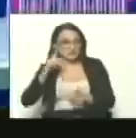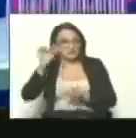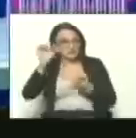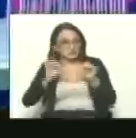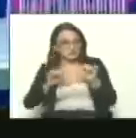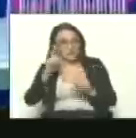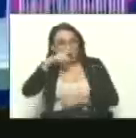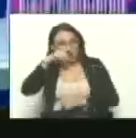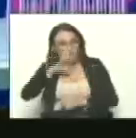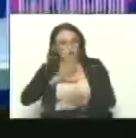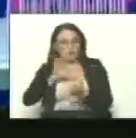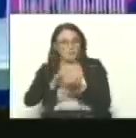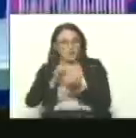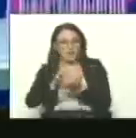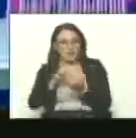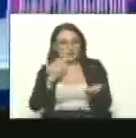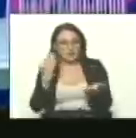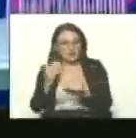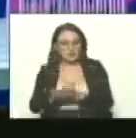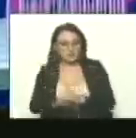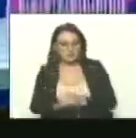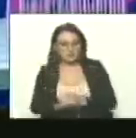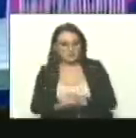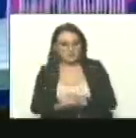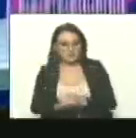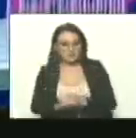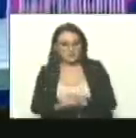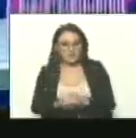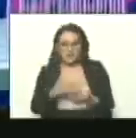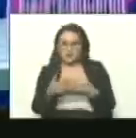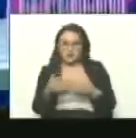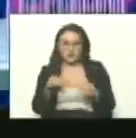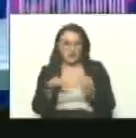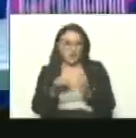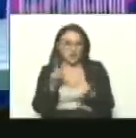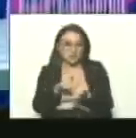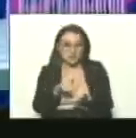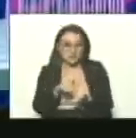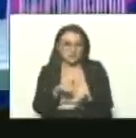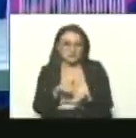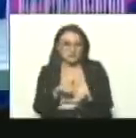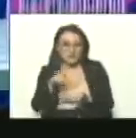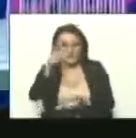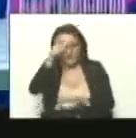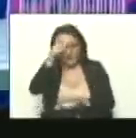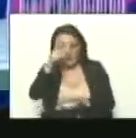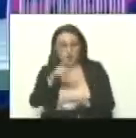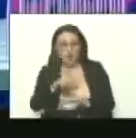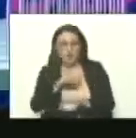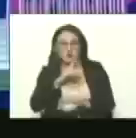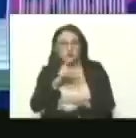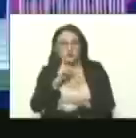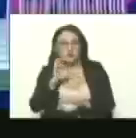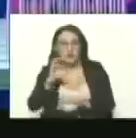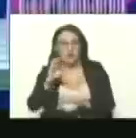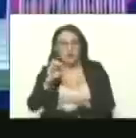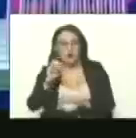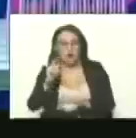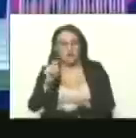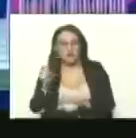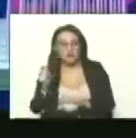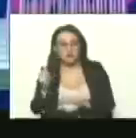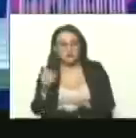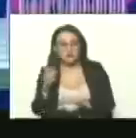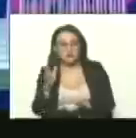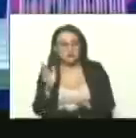la cotorra margaritiña. Ajá. Es un lenguaje universal que no importa dónde estemos parados. Por ejemplo, en Falcón a la cotorra le llaman cota. Si alguien no ha